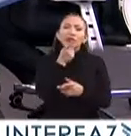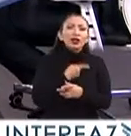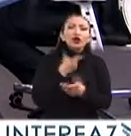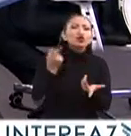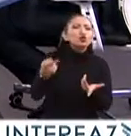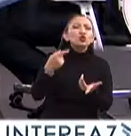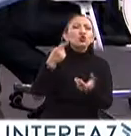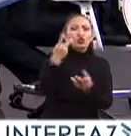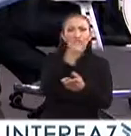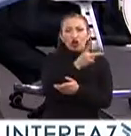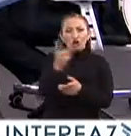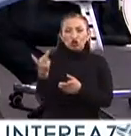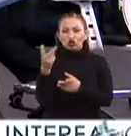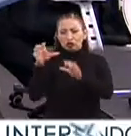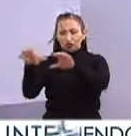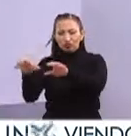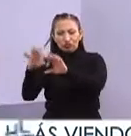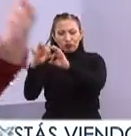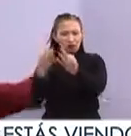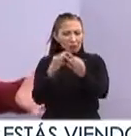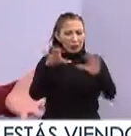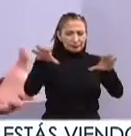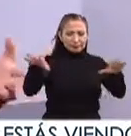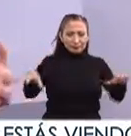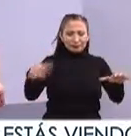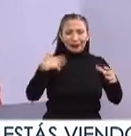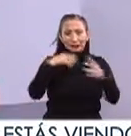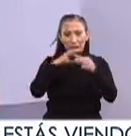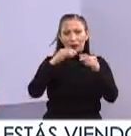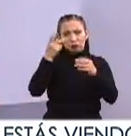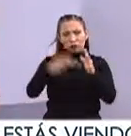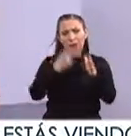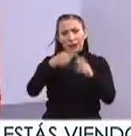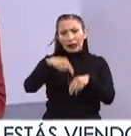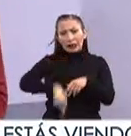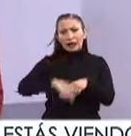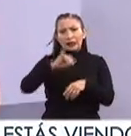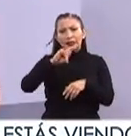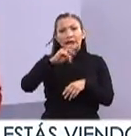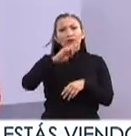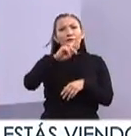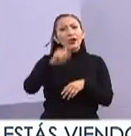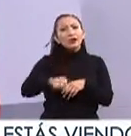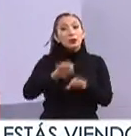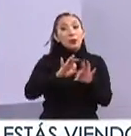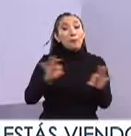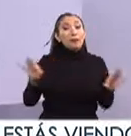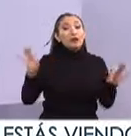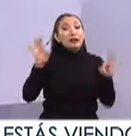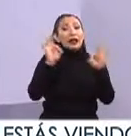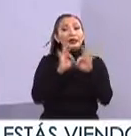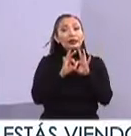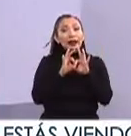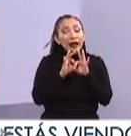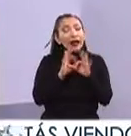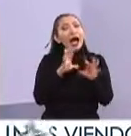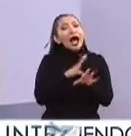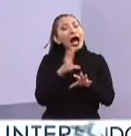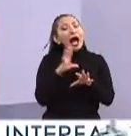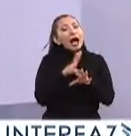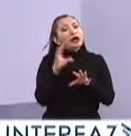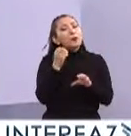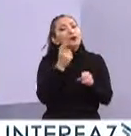has vivido estas dos realidades, platicamos mucho aquí en Interfaz sobre la importancia de que